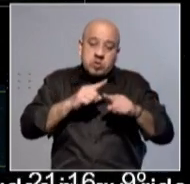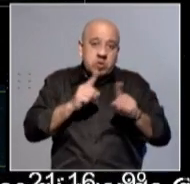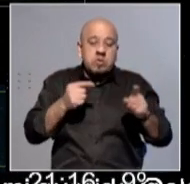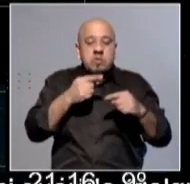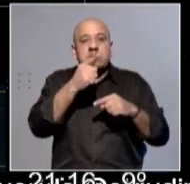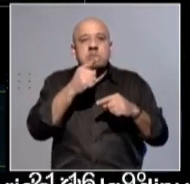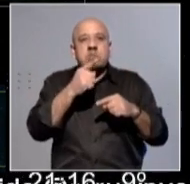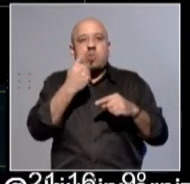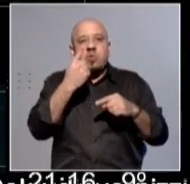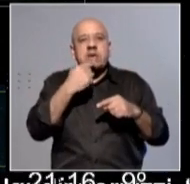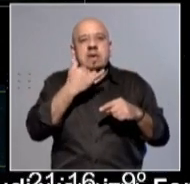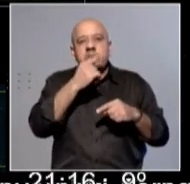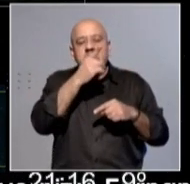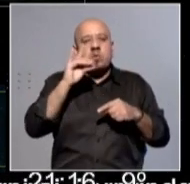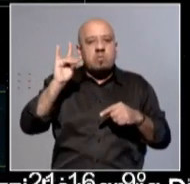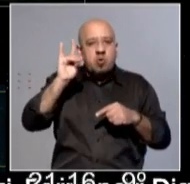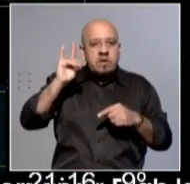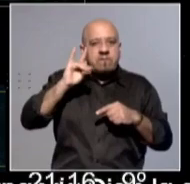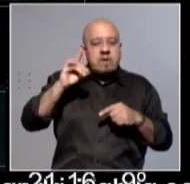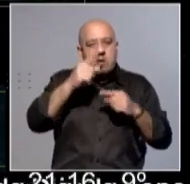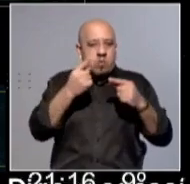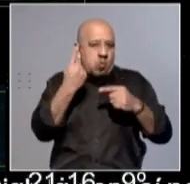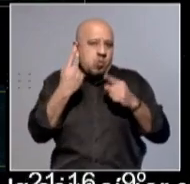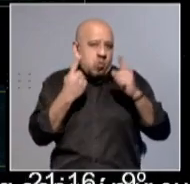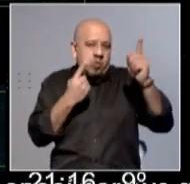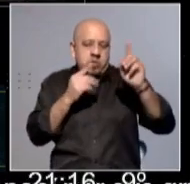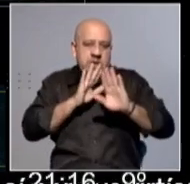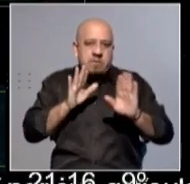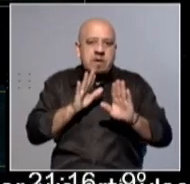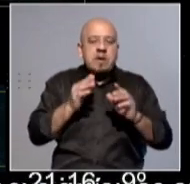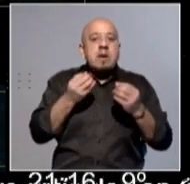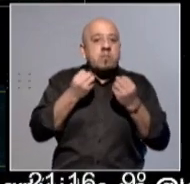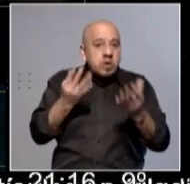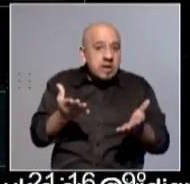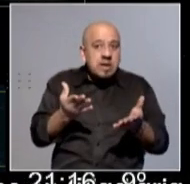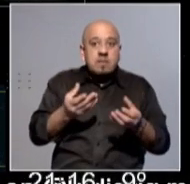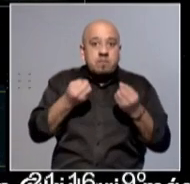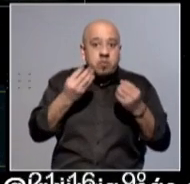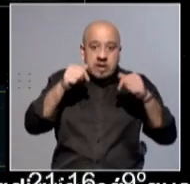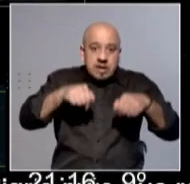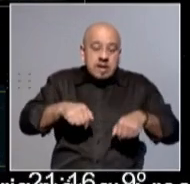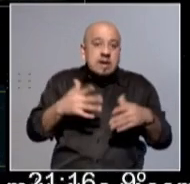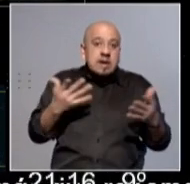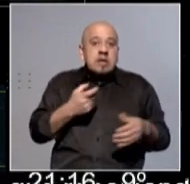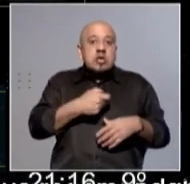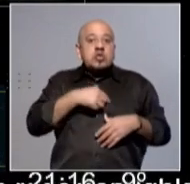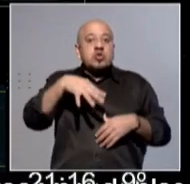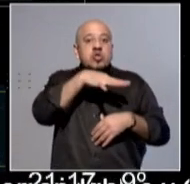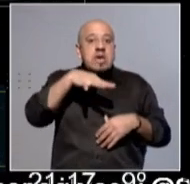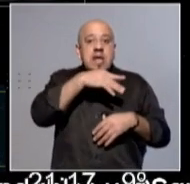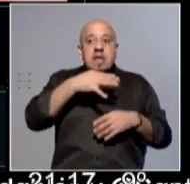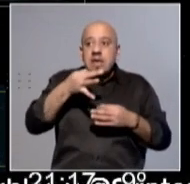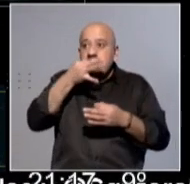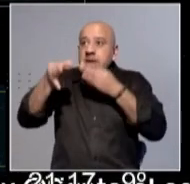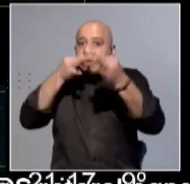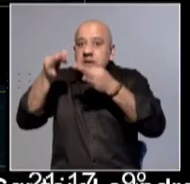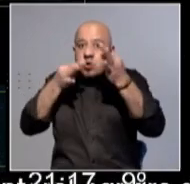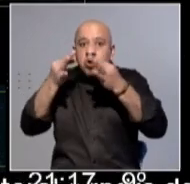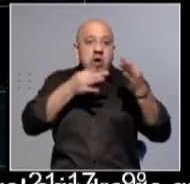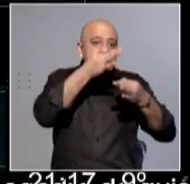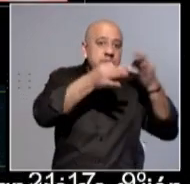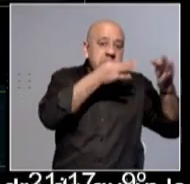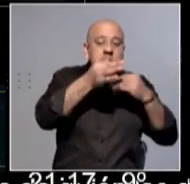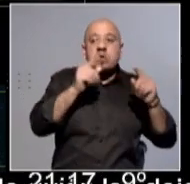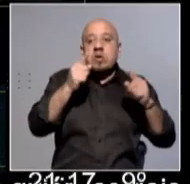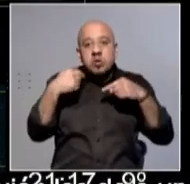digamos, prácticamente no ocurre. Y esto se debe básicamente a que el relato, en este caso, sirvió para dar por terminada